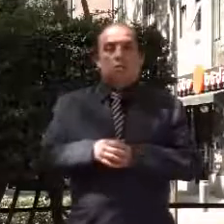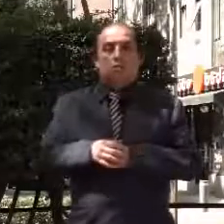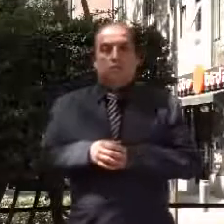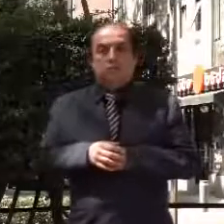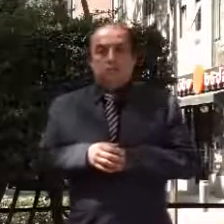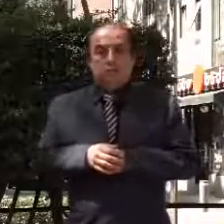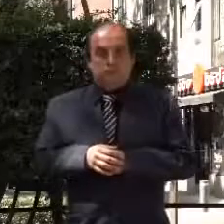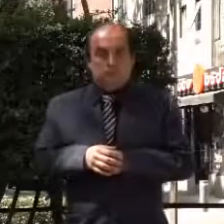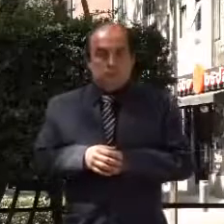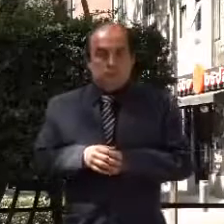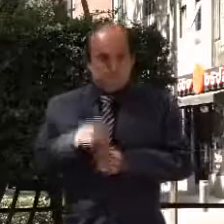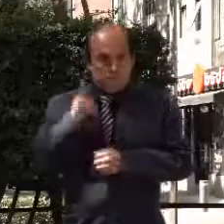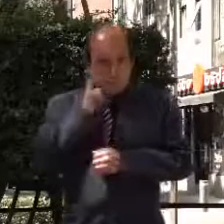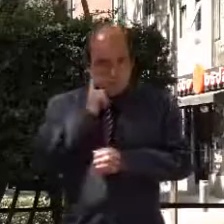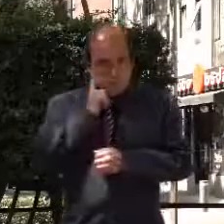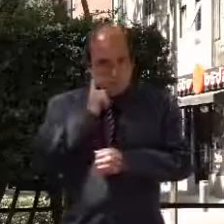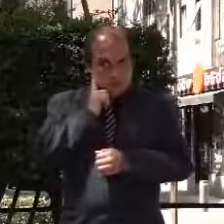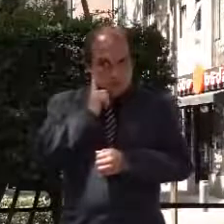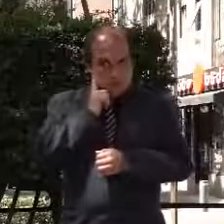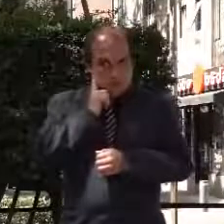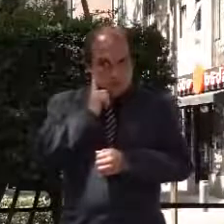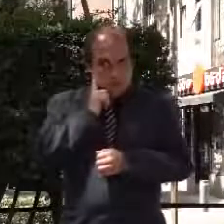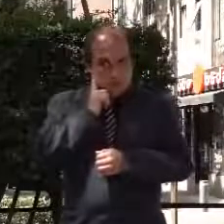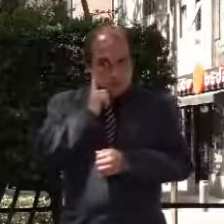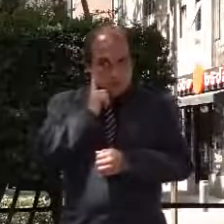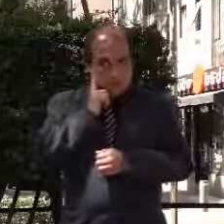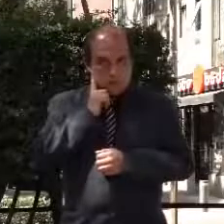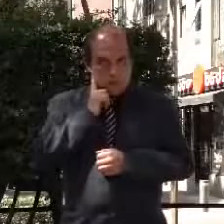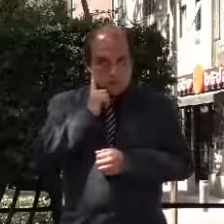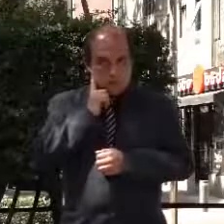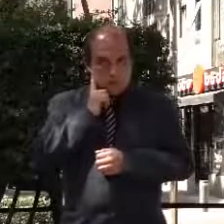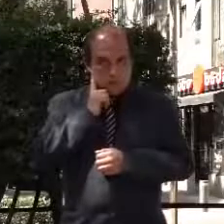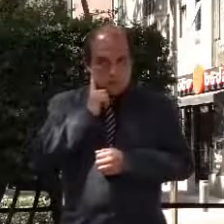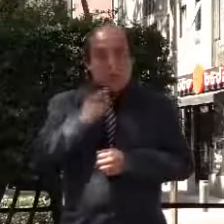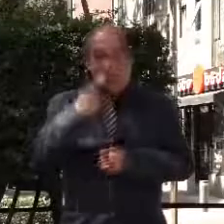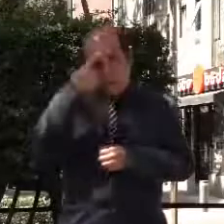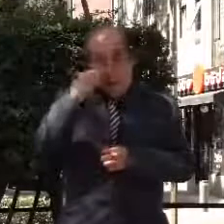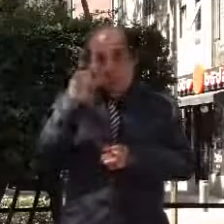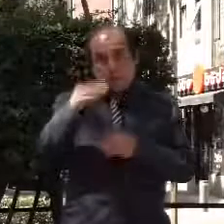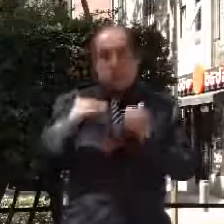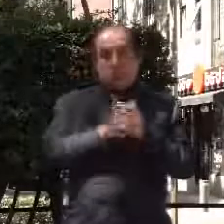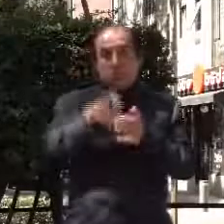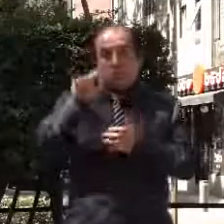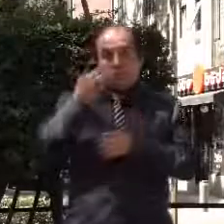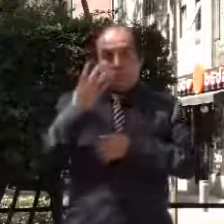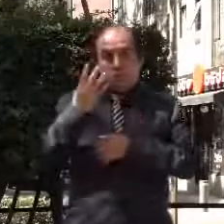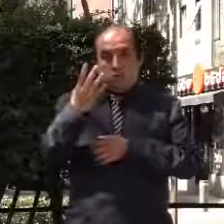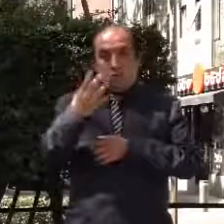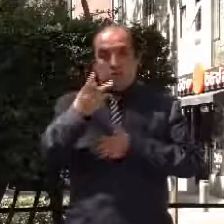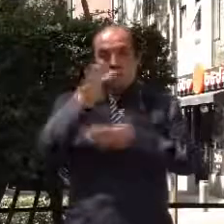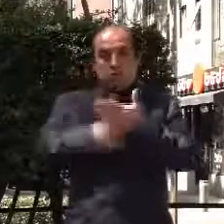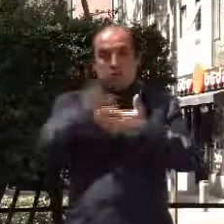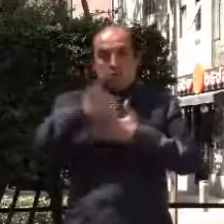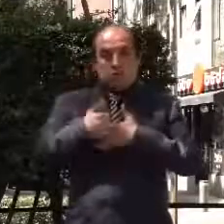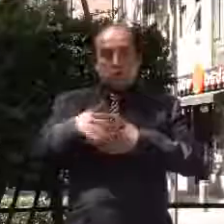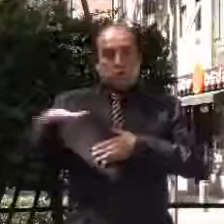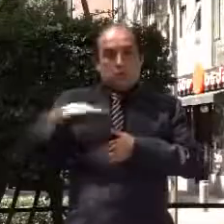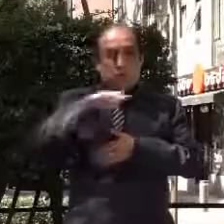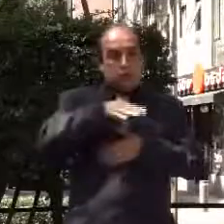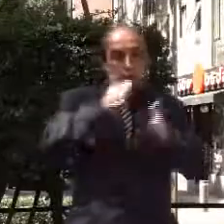inversión de cuánto sería a 2024? Sí. A 2024 el proyecto de